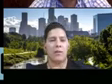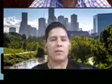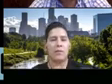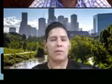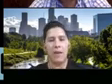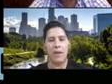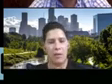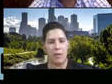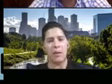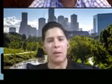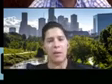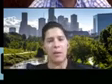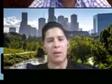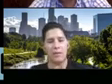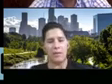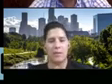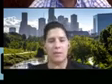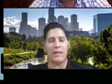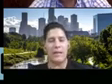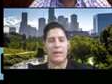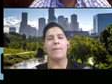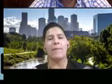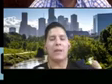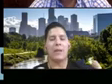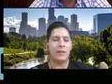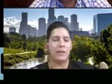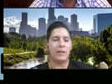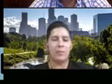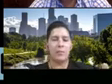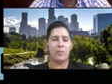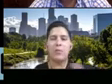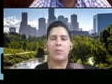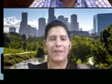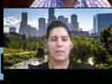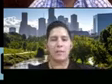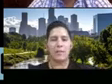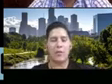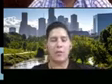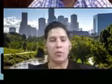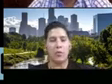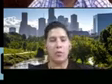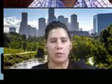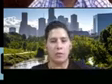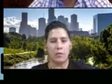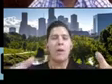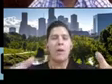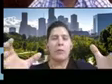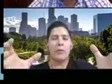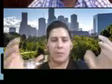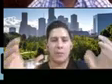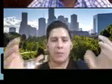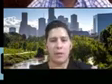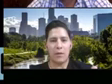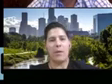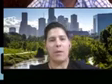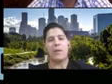La verdad es que es una experiencia increíble. Durante los 21 días, cada noche se cierra con un concierto. Todo este espectáculo se lleva a cabo en el